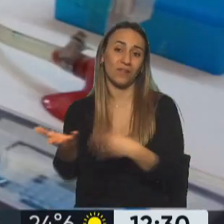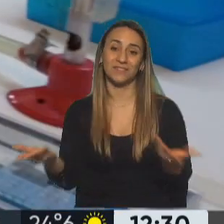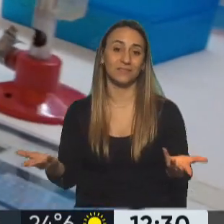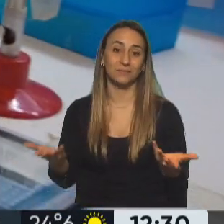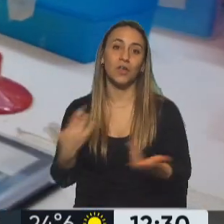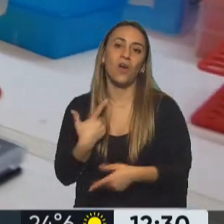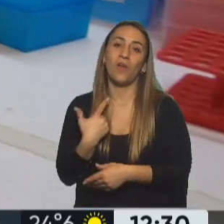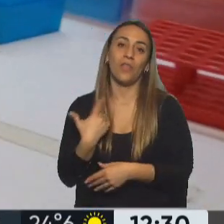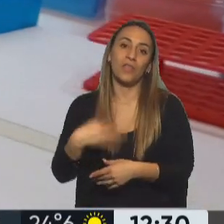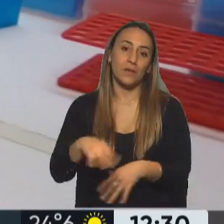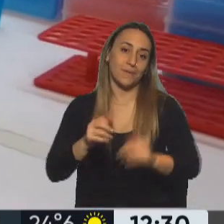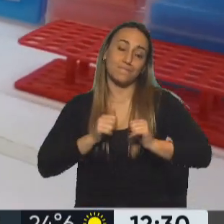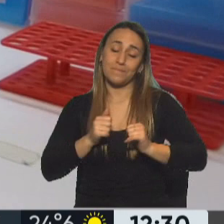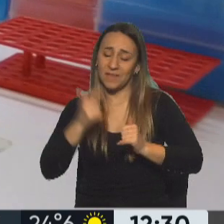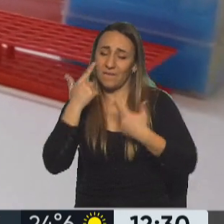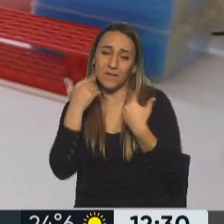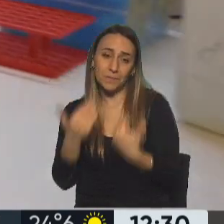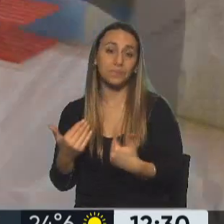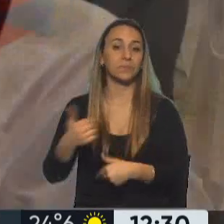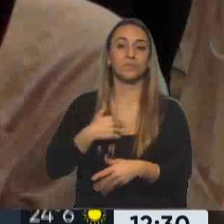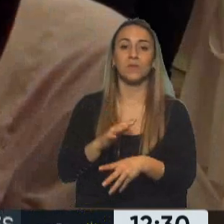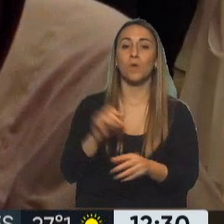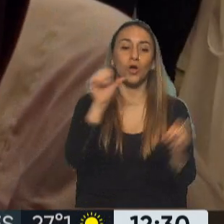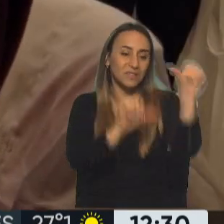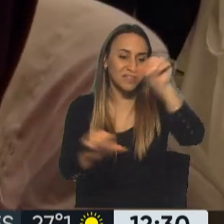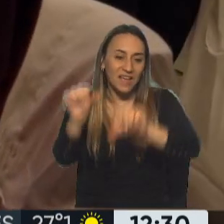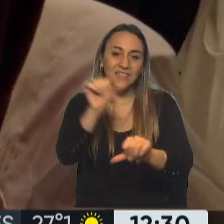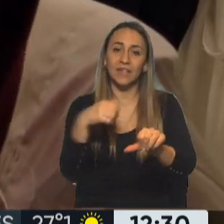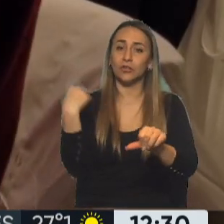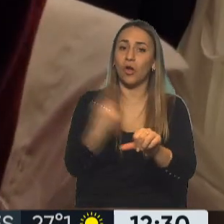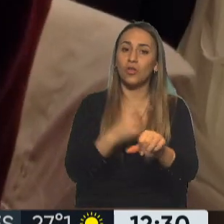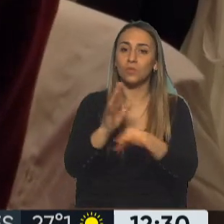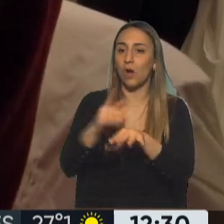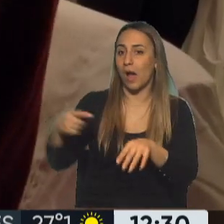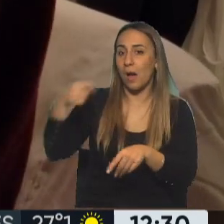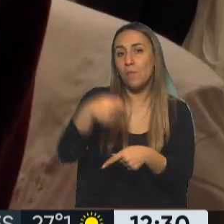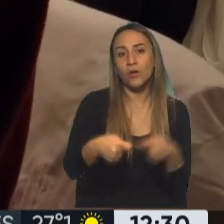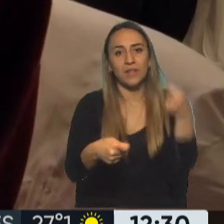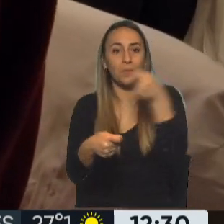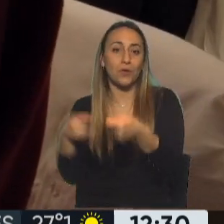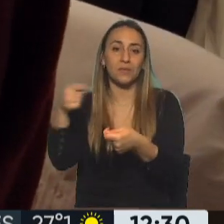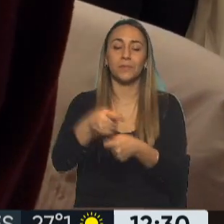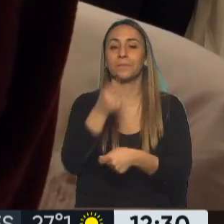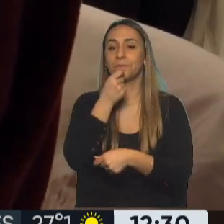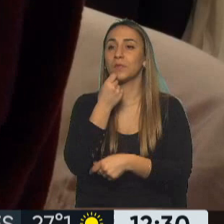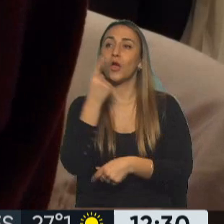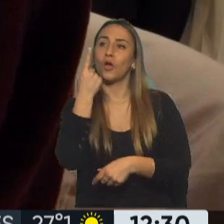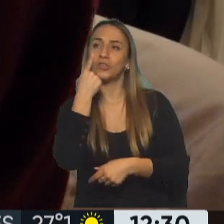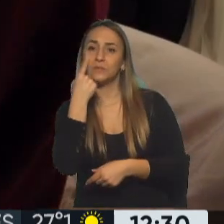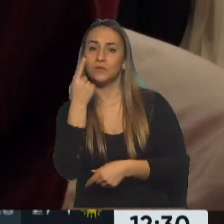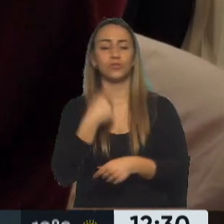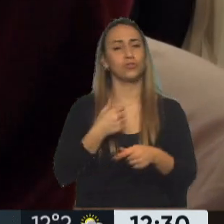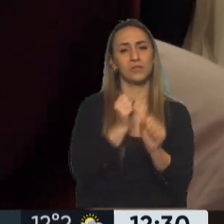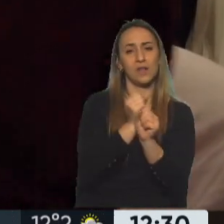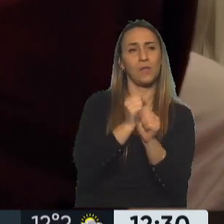al resultado final. Uno aporta. En ciencia uno va aportando de a poquito conocimiento. Alguien lee tu trabajo, vos